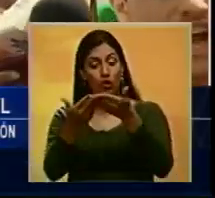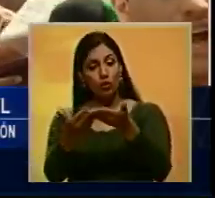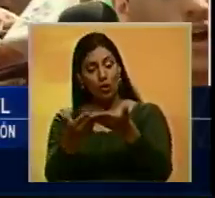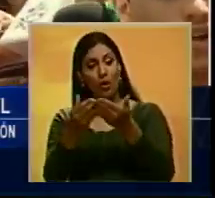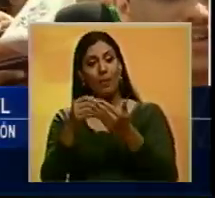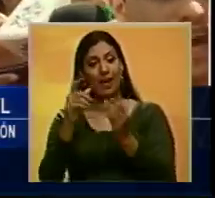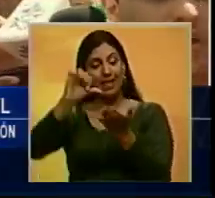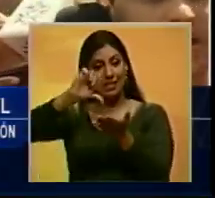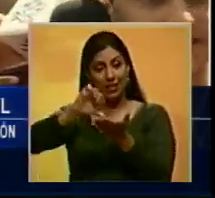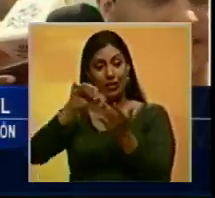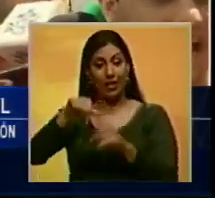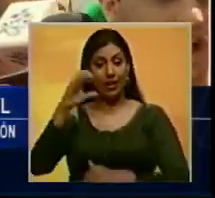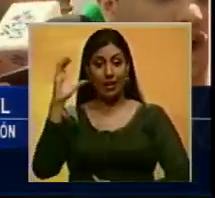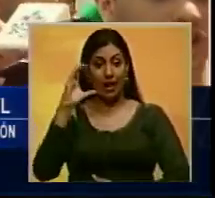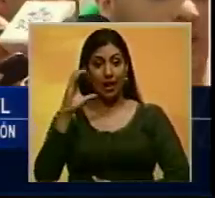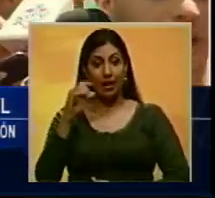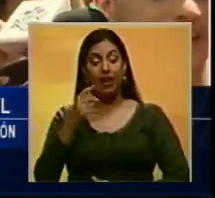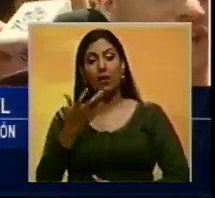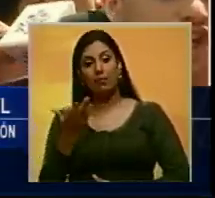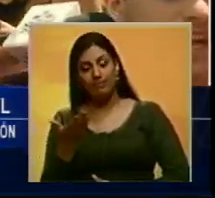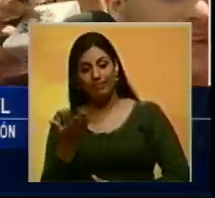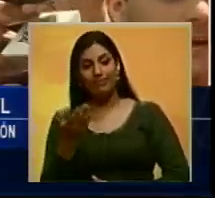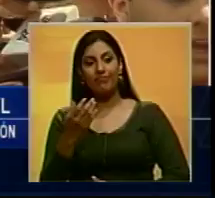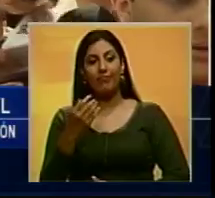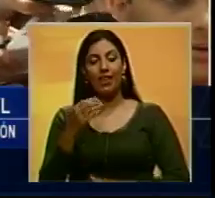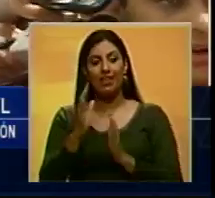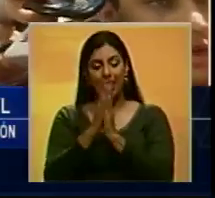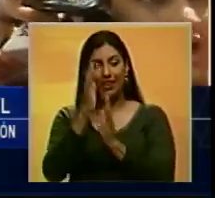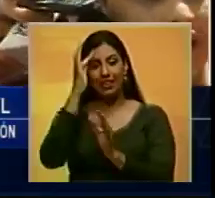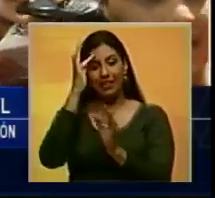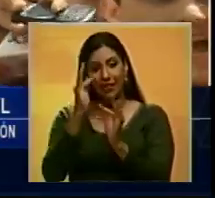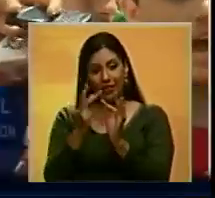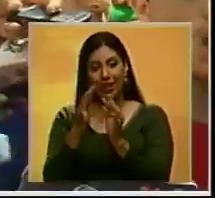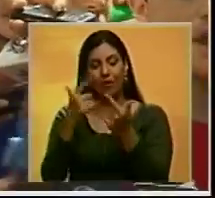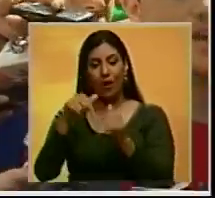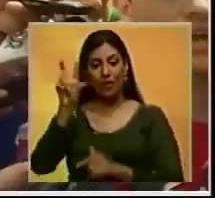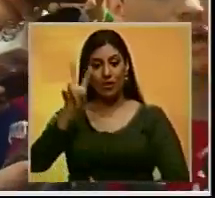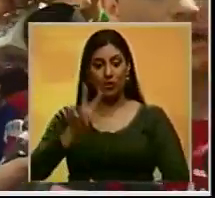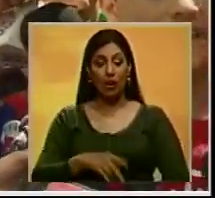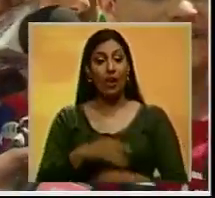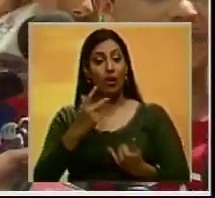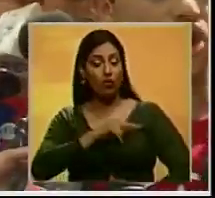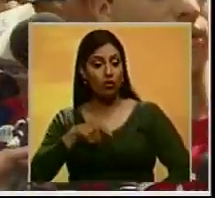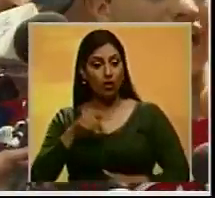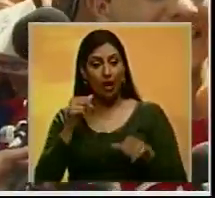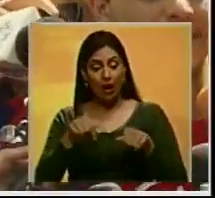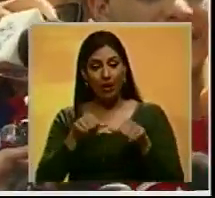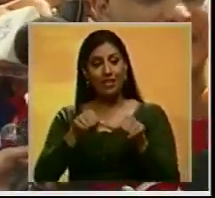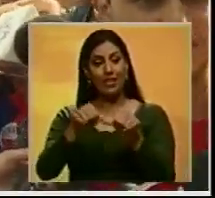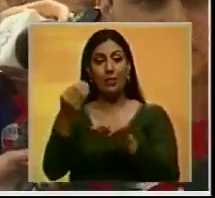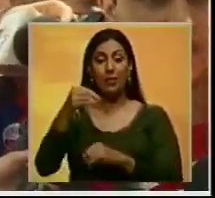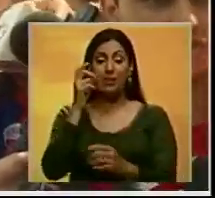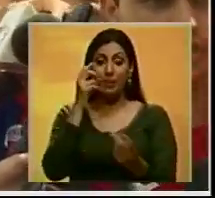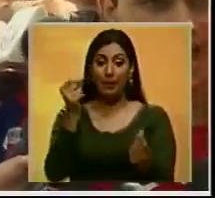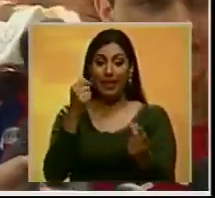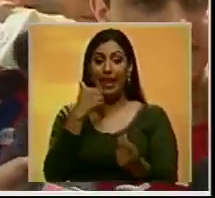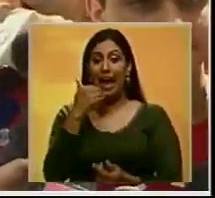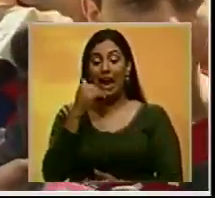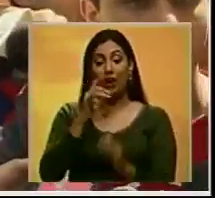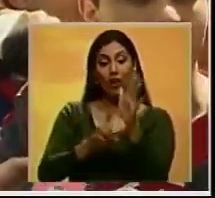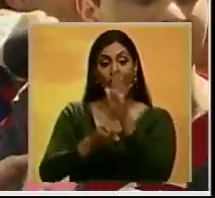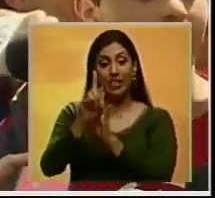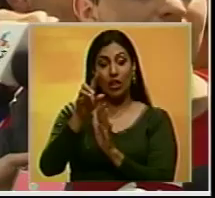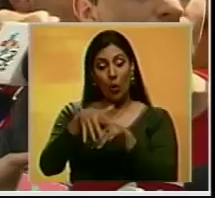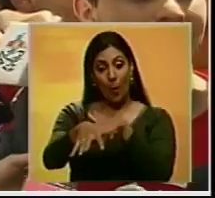la sede aquí en Caracas de la Santa Sede en Venezuela. Nosotros vamos a continuar aquí muy pendientes del desarrollo de